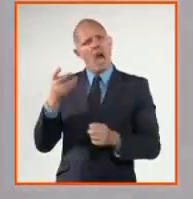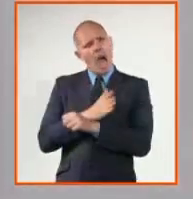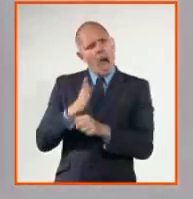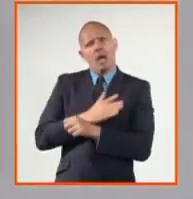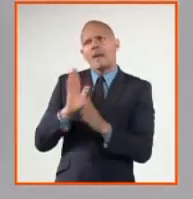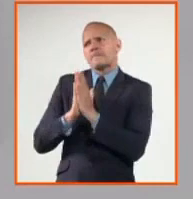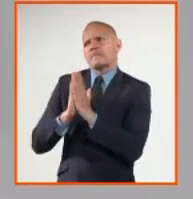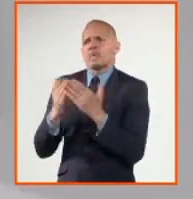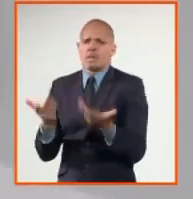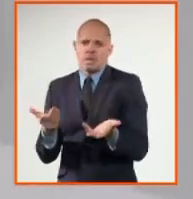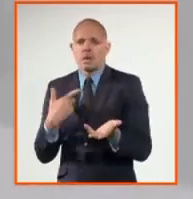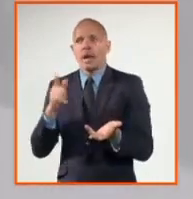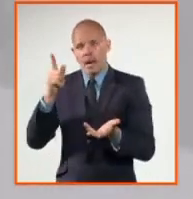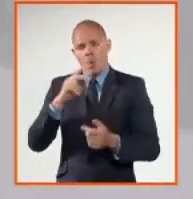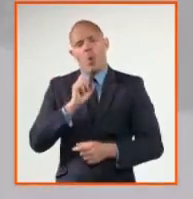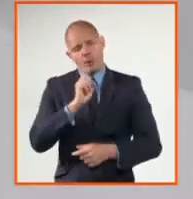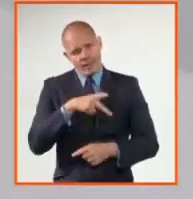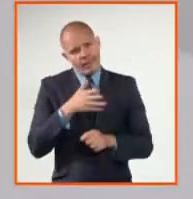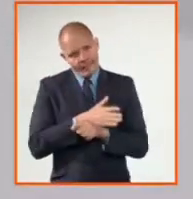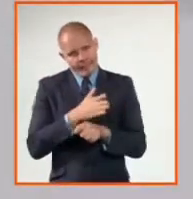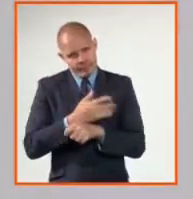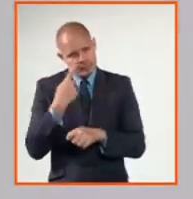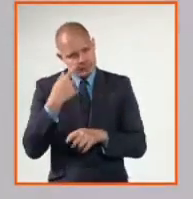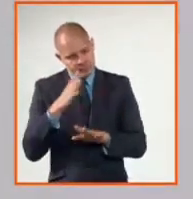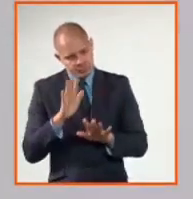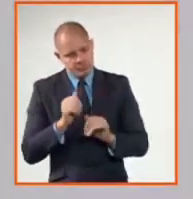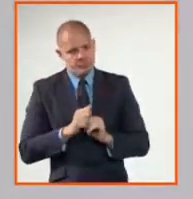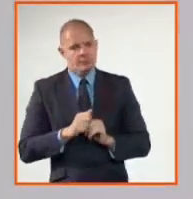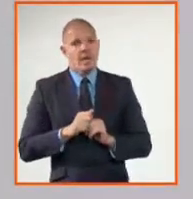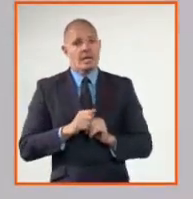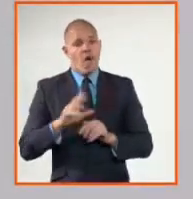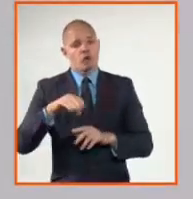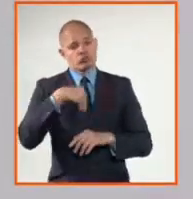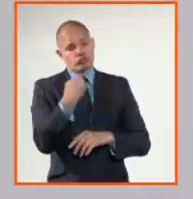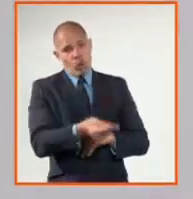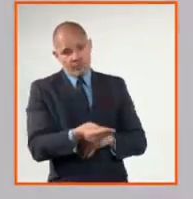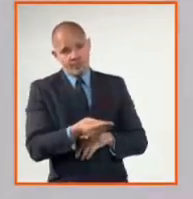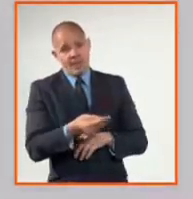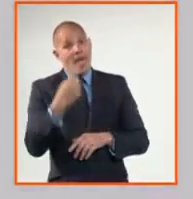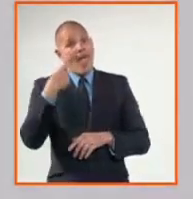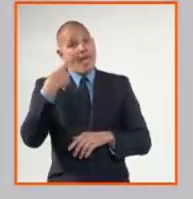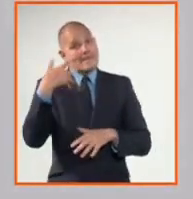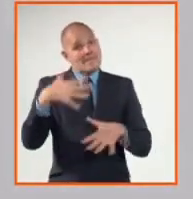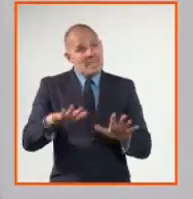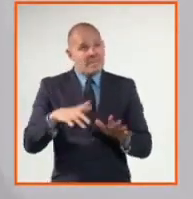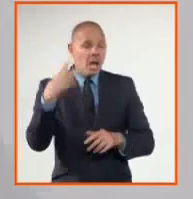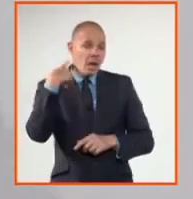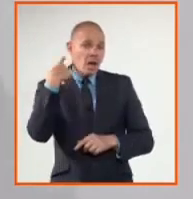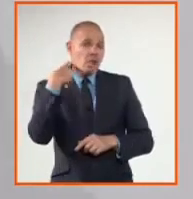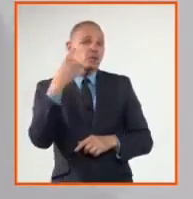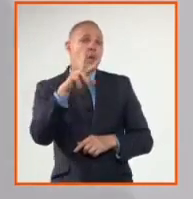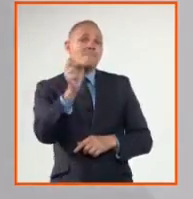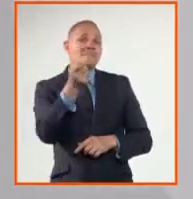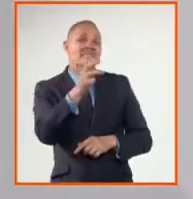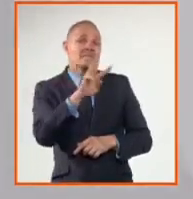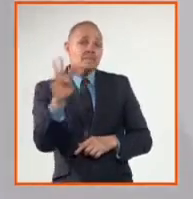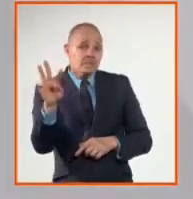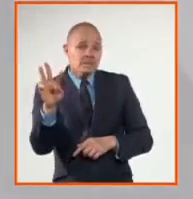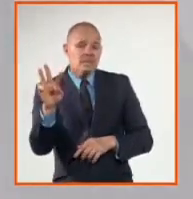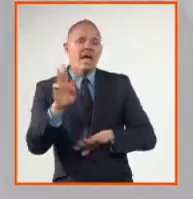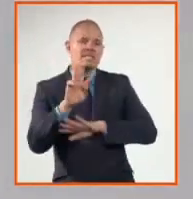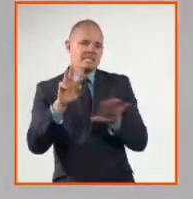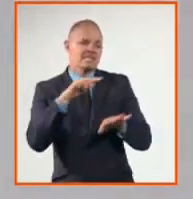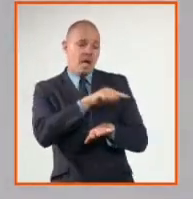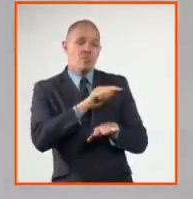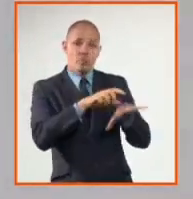unidad aproximadamente a finales del primer trimestre del año 2023 que lleva un tiempo no sólo